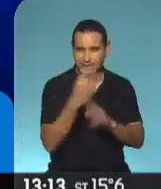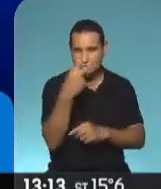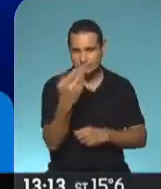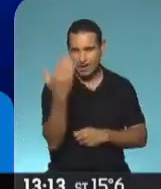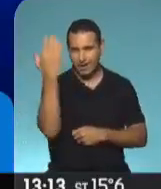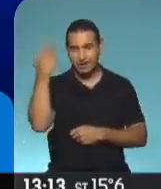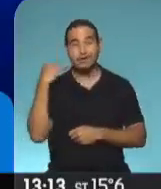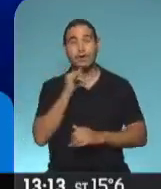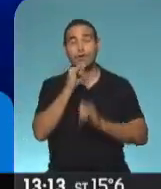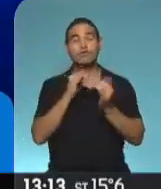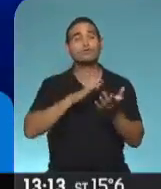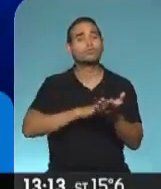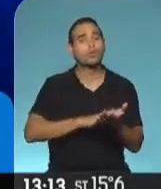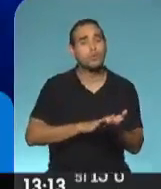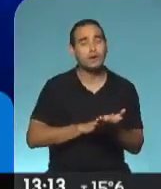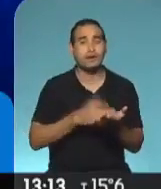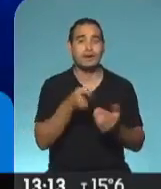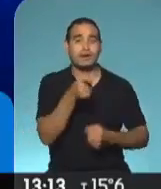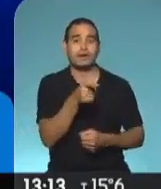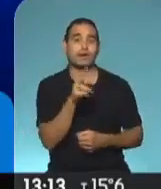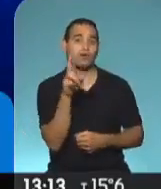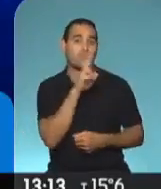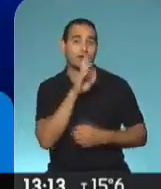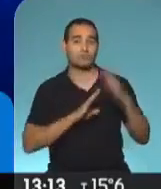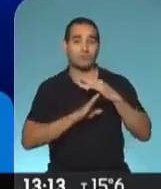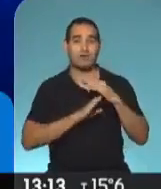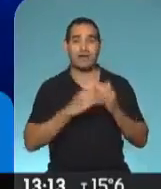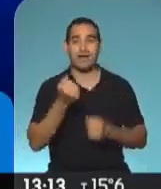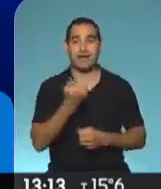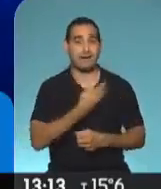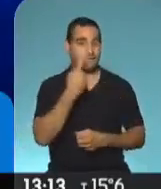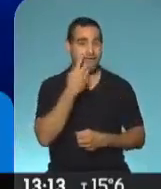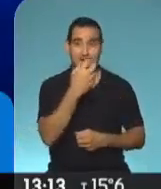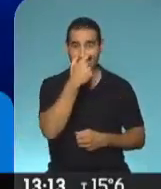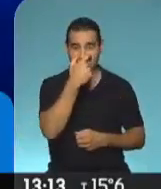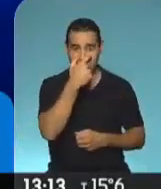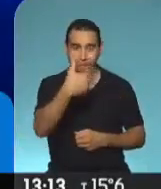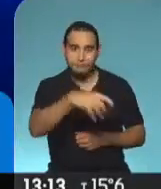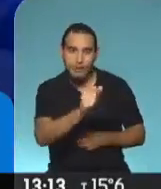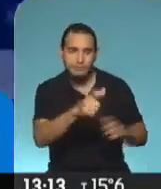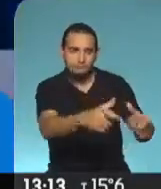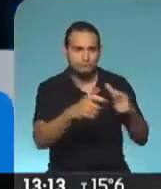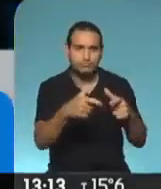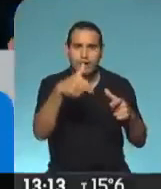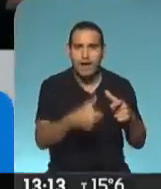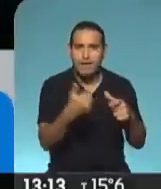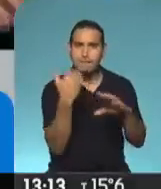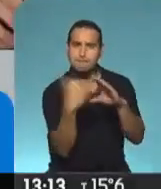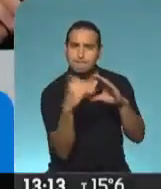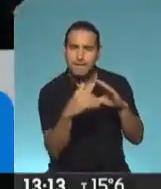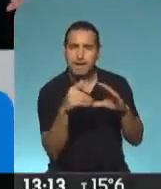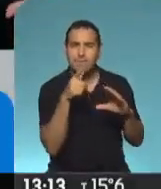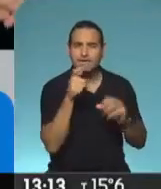semanas? Que era cuando la interventora de la AFI, Cristina Camaño, encontró un disco rígido que tenía mails de supuestos hackeos